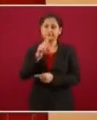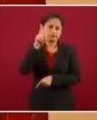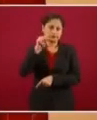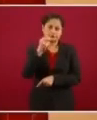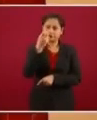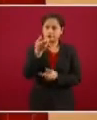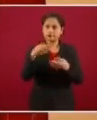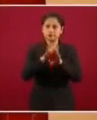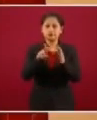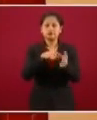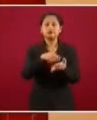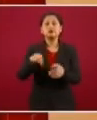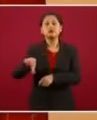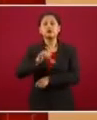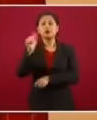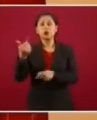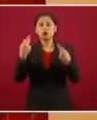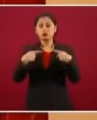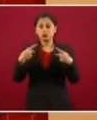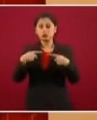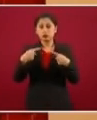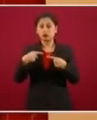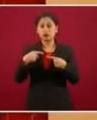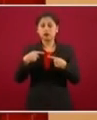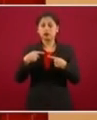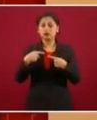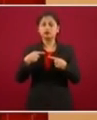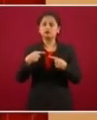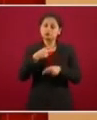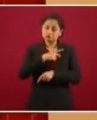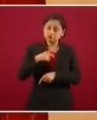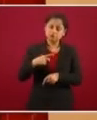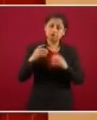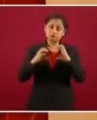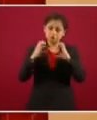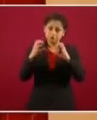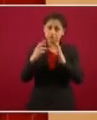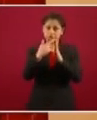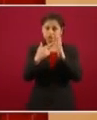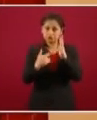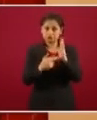controlables con ciertas medidas de higiene especial o protocolos de